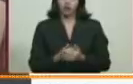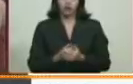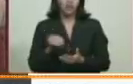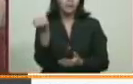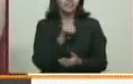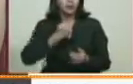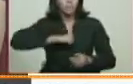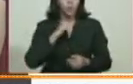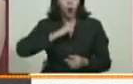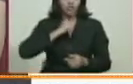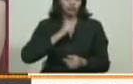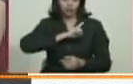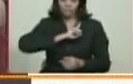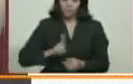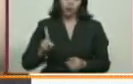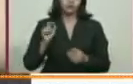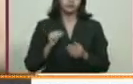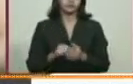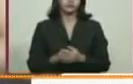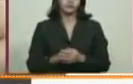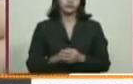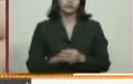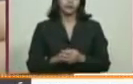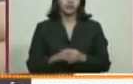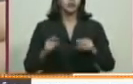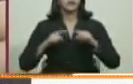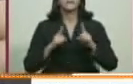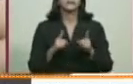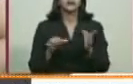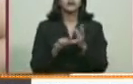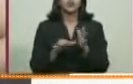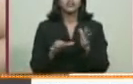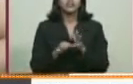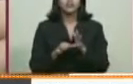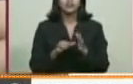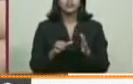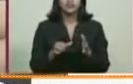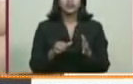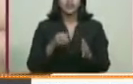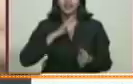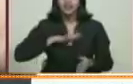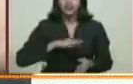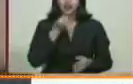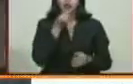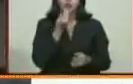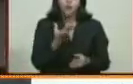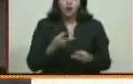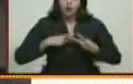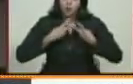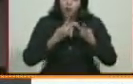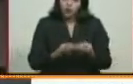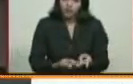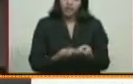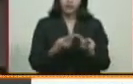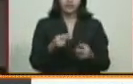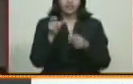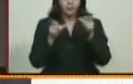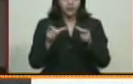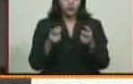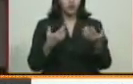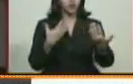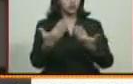tampoco, pero, oye, ¿dónde quedó entonces la buena voluntad de esos factores que fueron garantes con